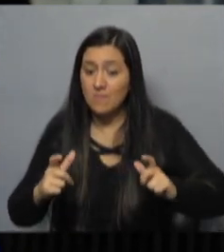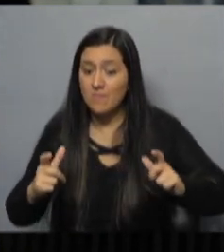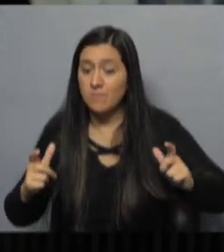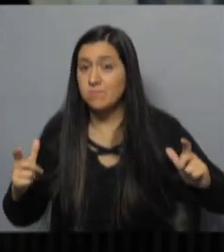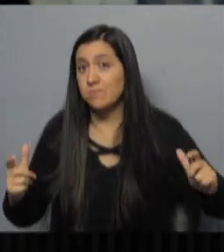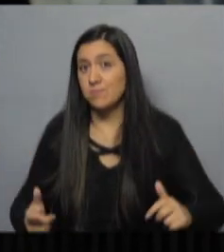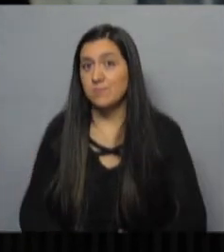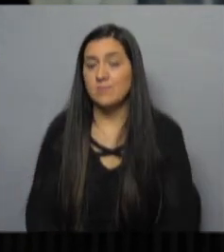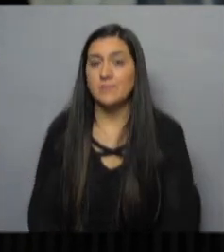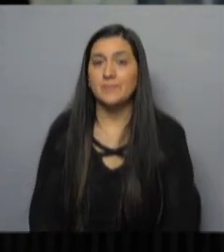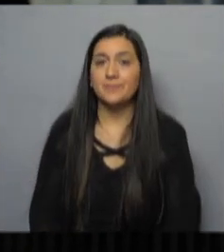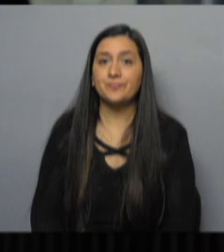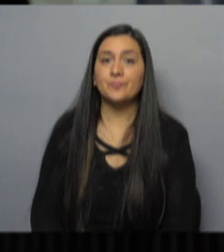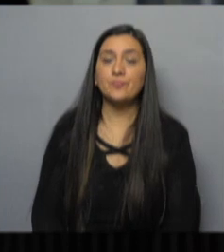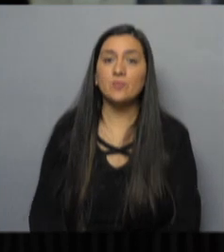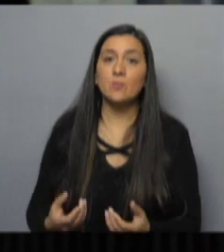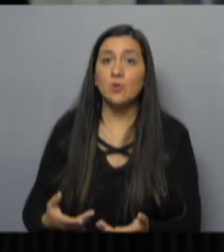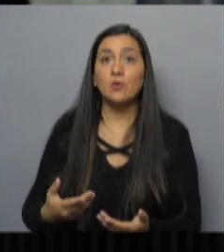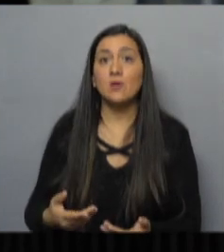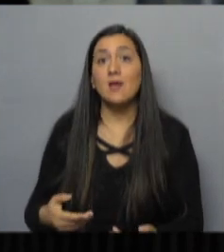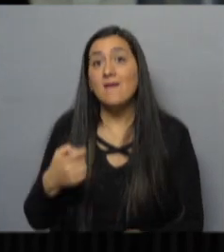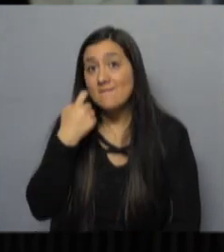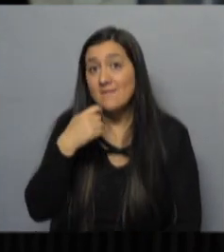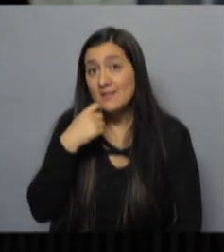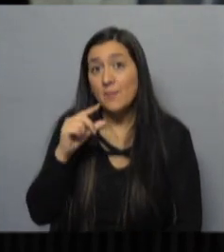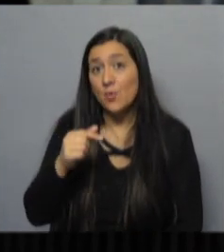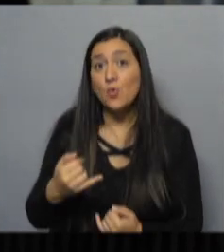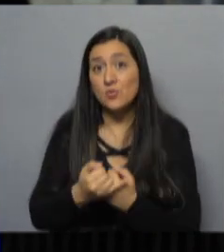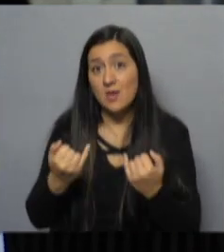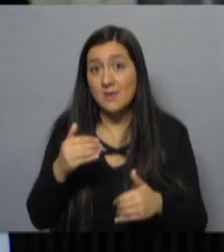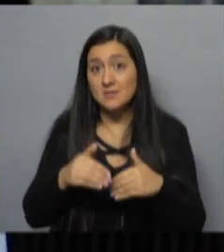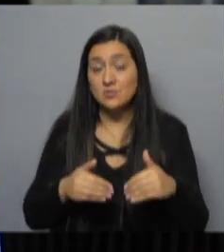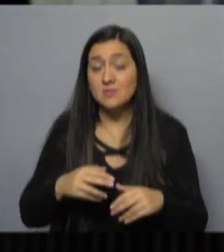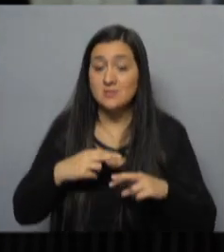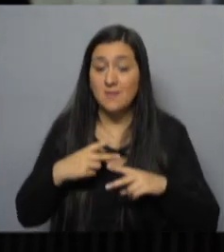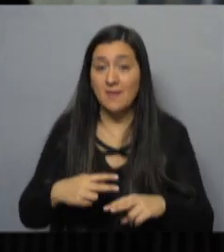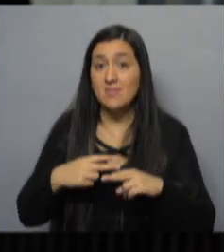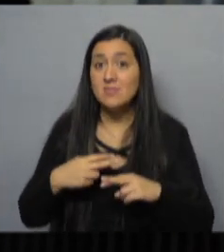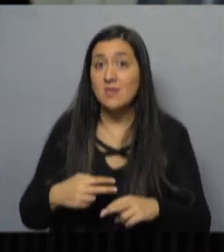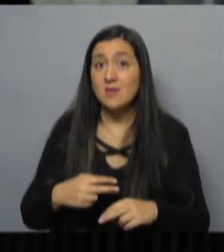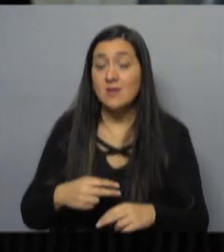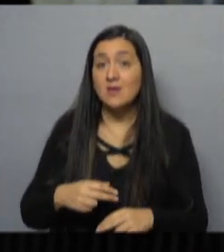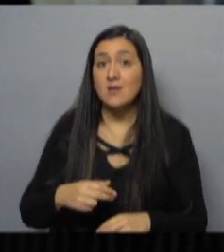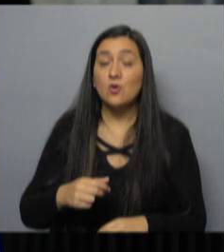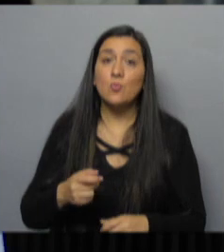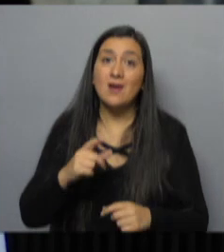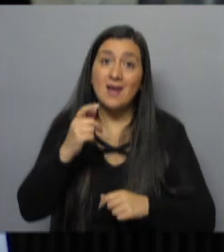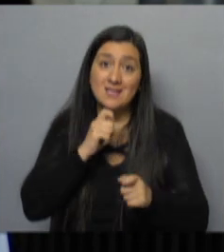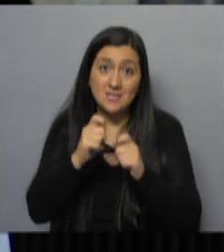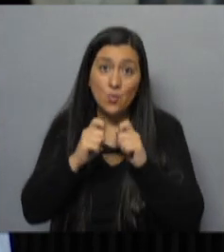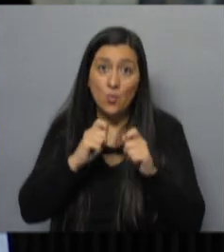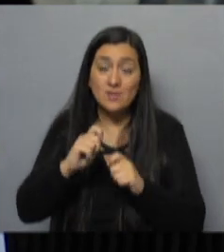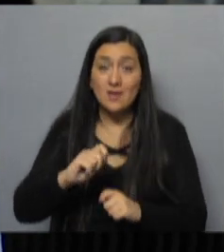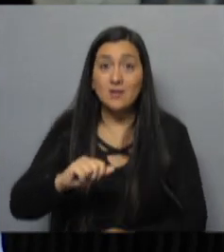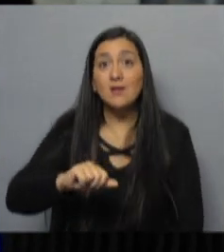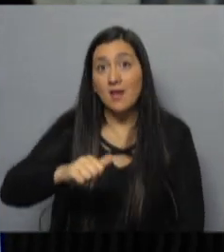techo. Justamente, pasan los días, nos acercamos a elecciones y como tú decís, se mantiene la ventaja de Petro y Francia Márquez sobre los otros